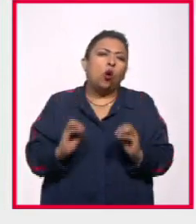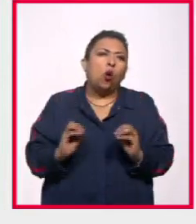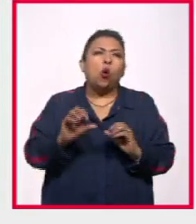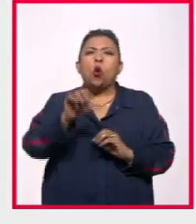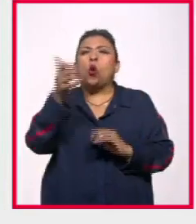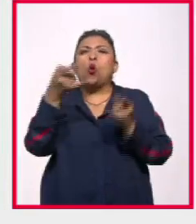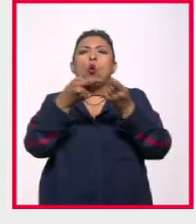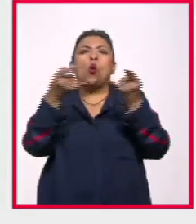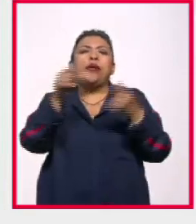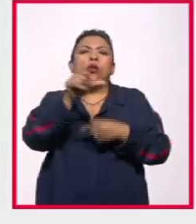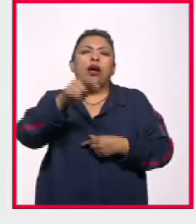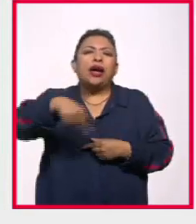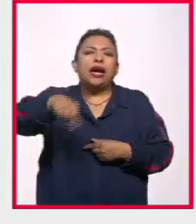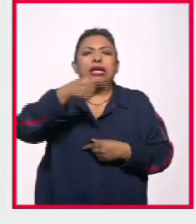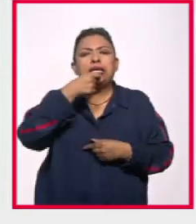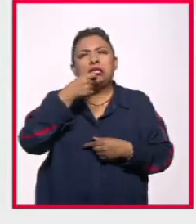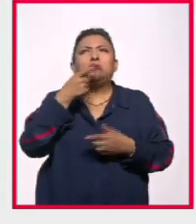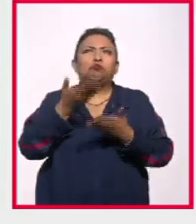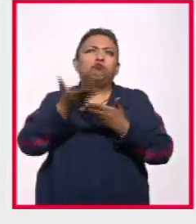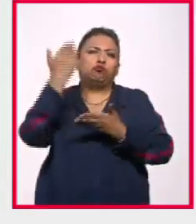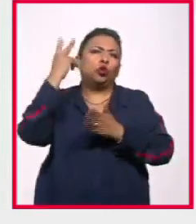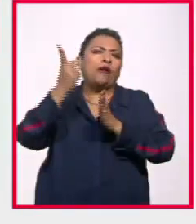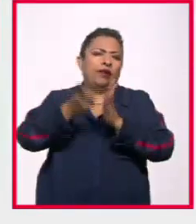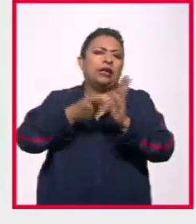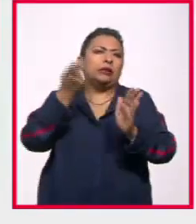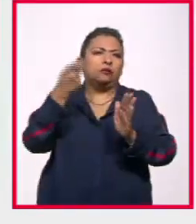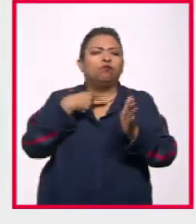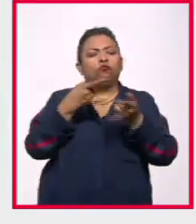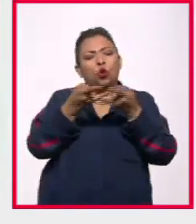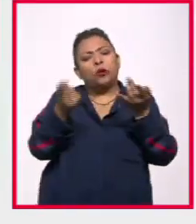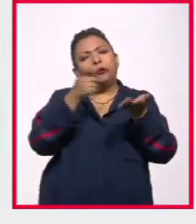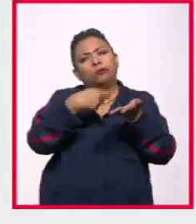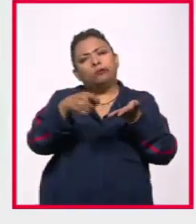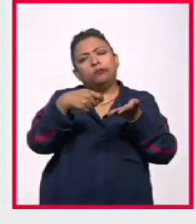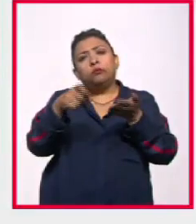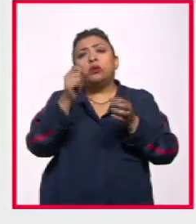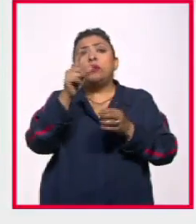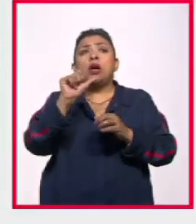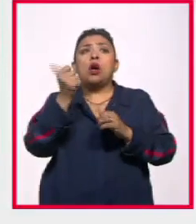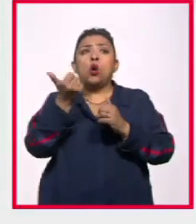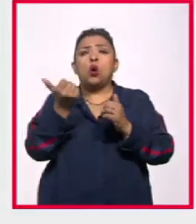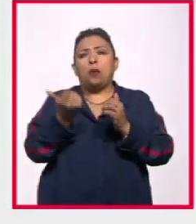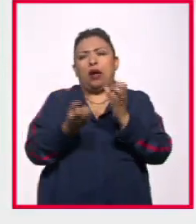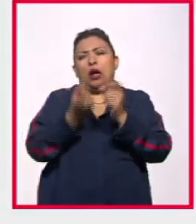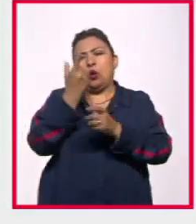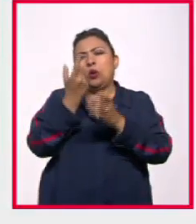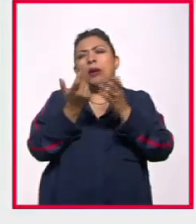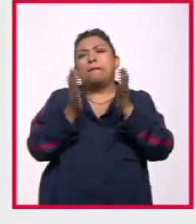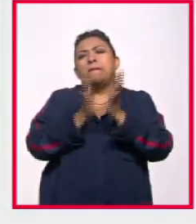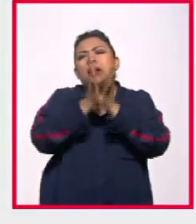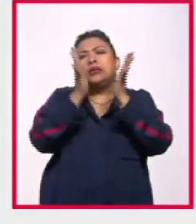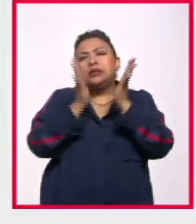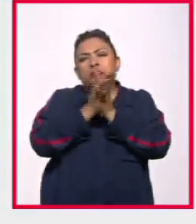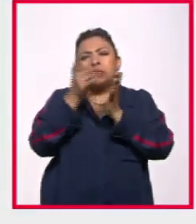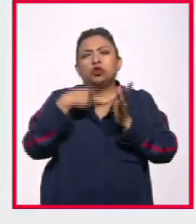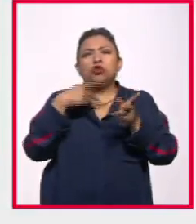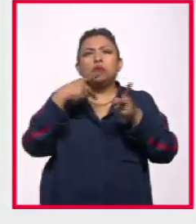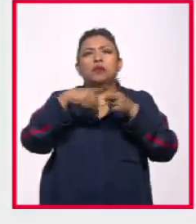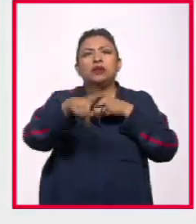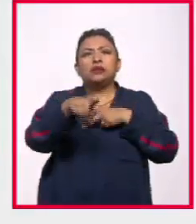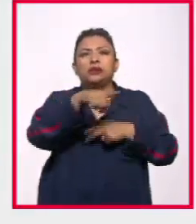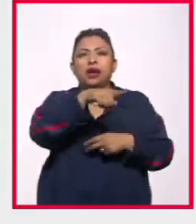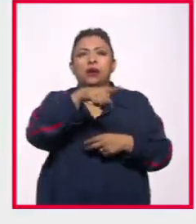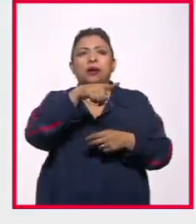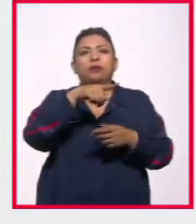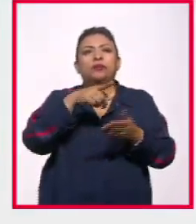hay un cuento infantil que se hizo en alguna ocasión, algunas de mis colaboraciones iniciales